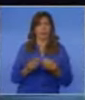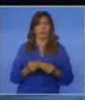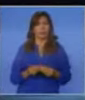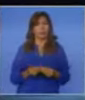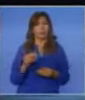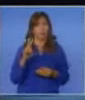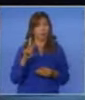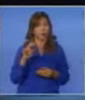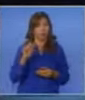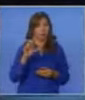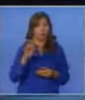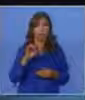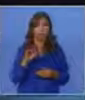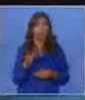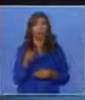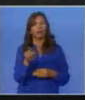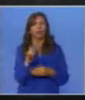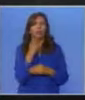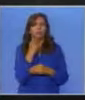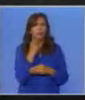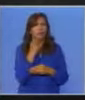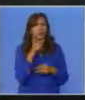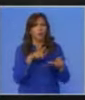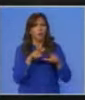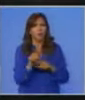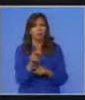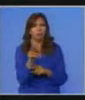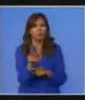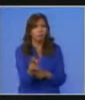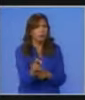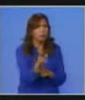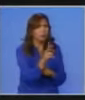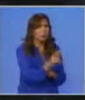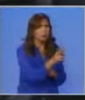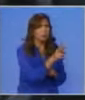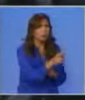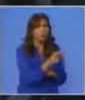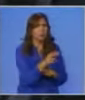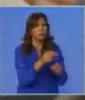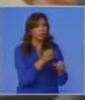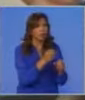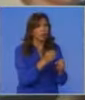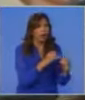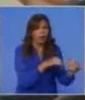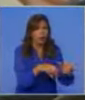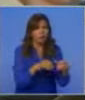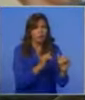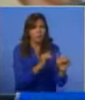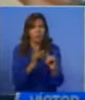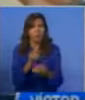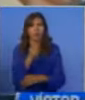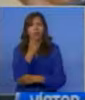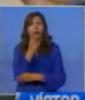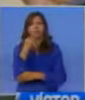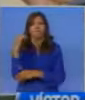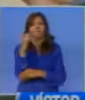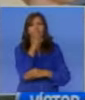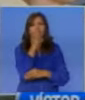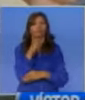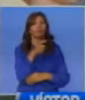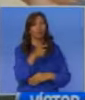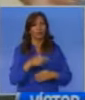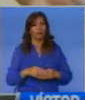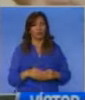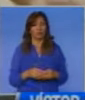veía que Valdivieso concordaba en los mismos lugares donde ellos operaban. ¿Y entonces? Tuvo los motivos suficientes para